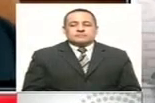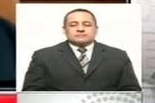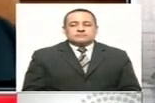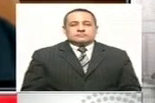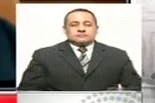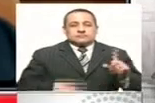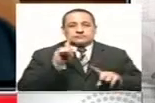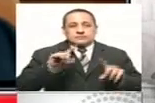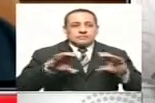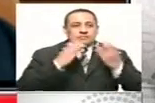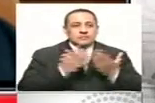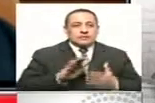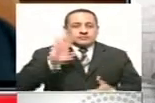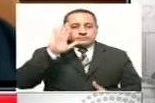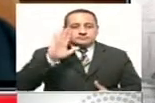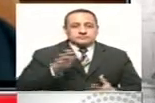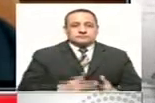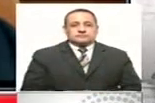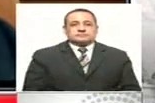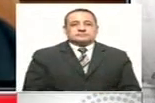¿Algún otro congresista?